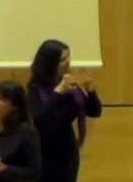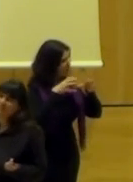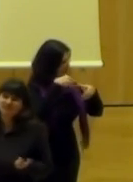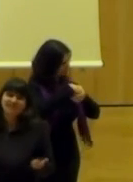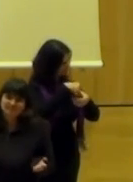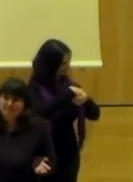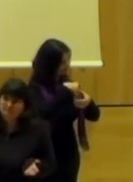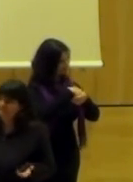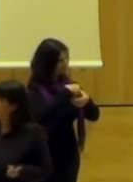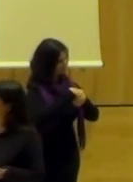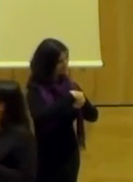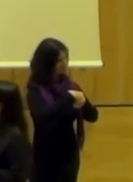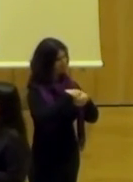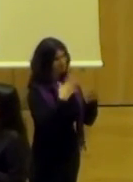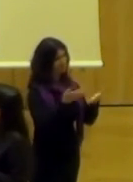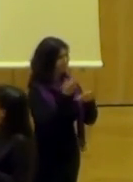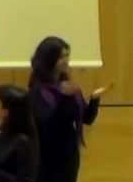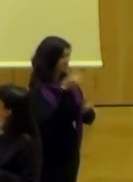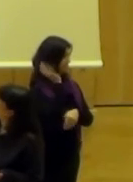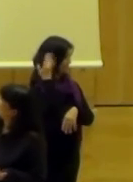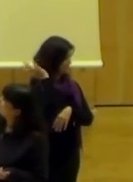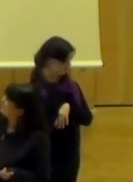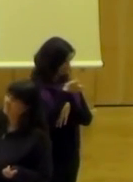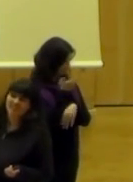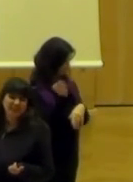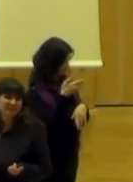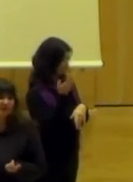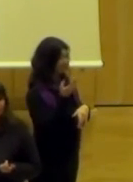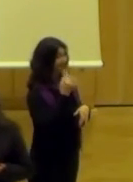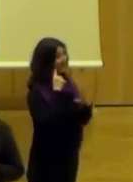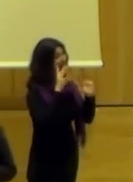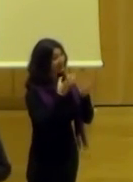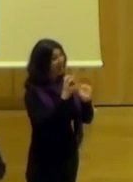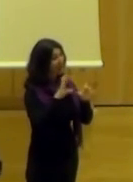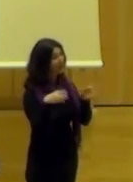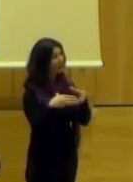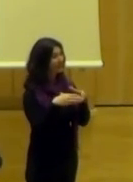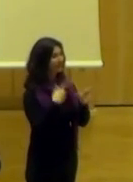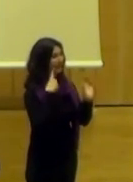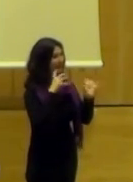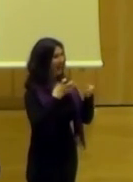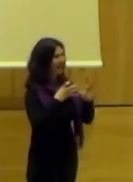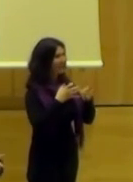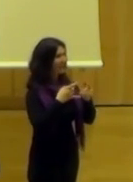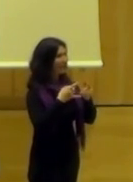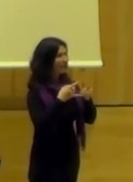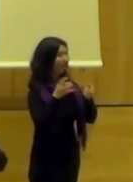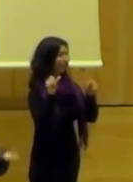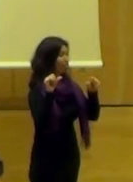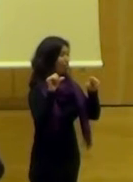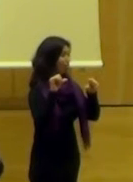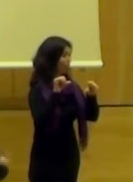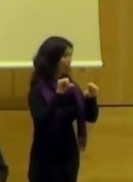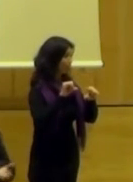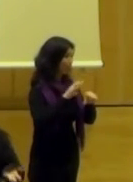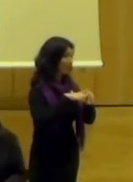radio comunitaria, que en fin, ahí está, en fin. Lo que pasa es que la radio comunitaria, la radioactividad, se está viniendo